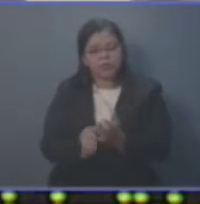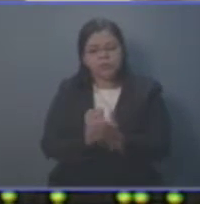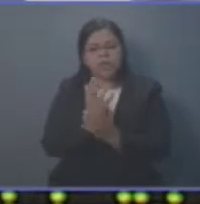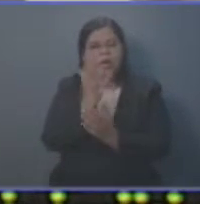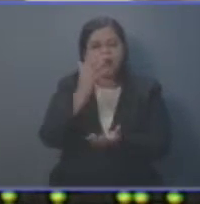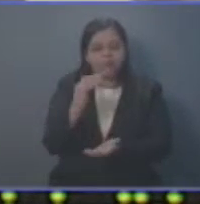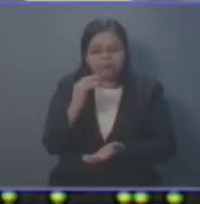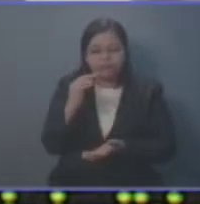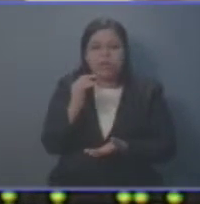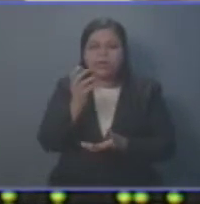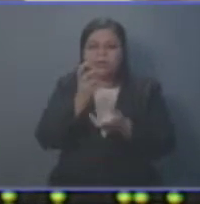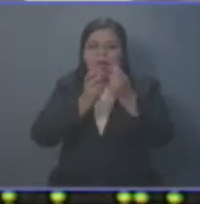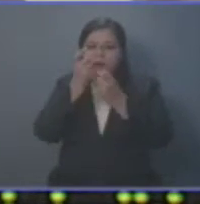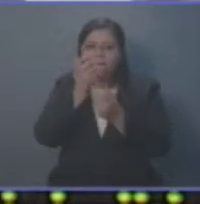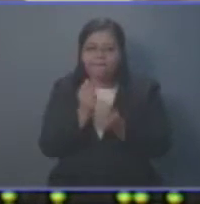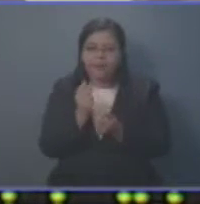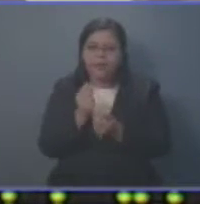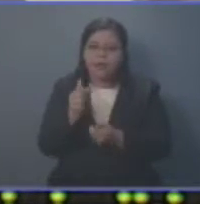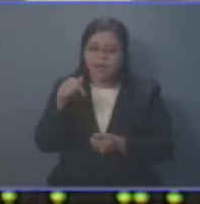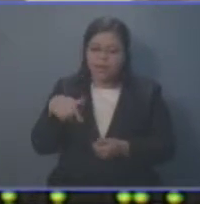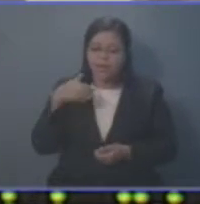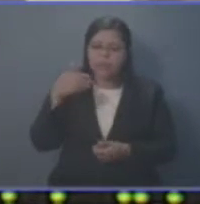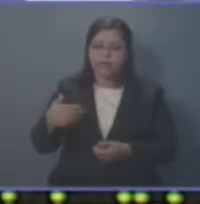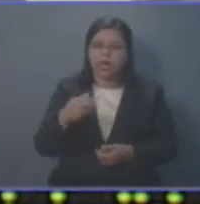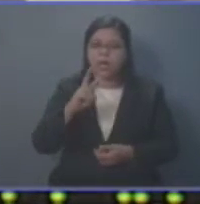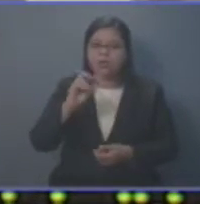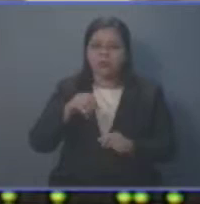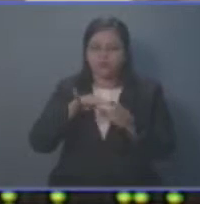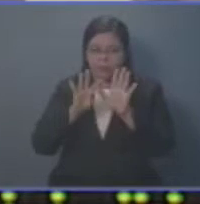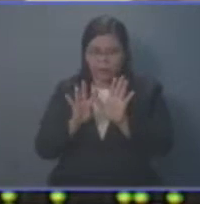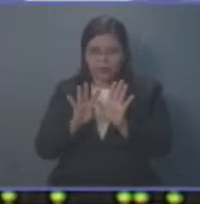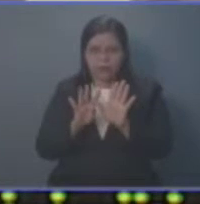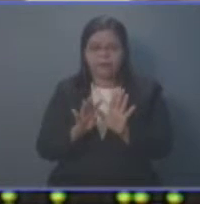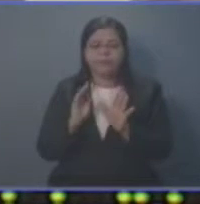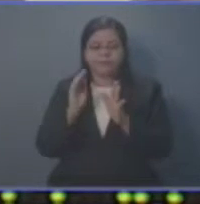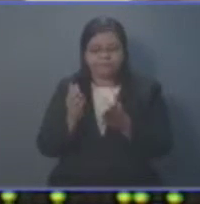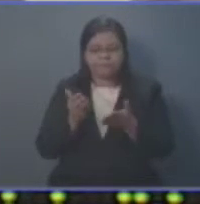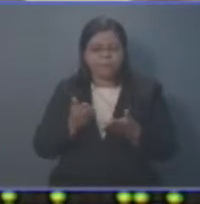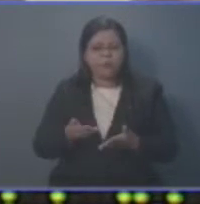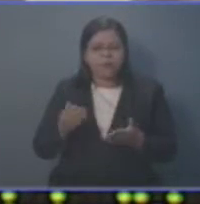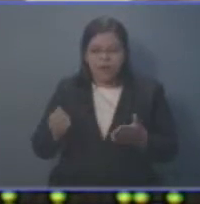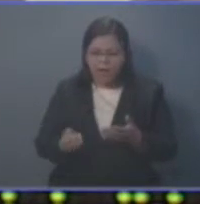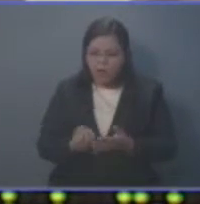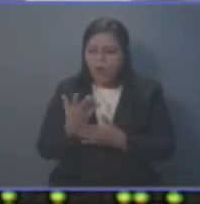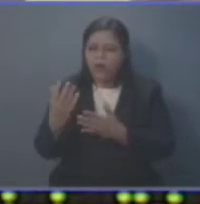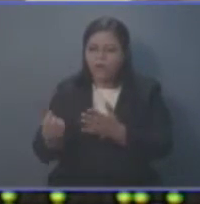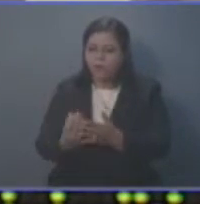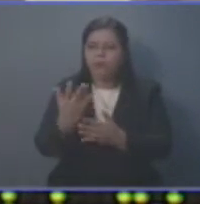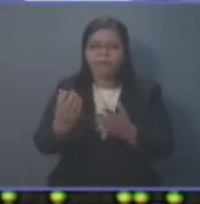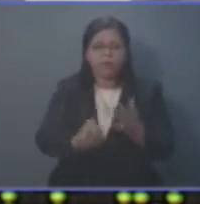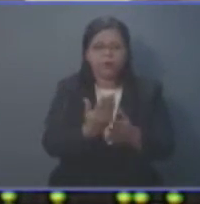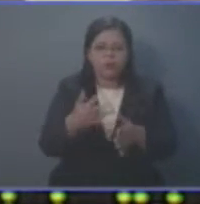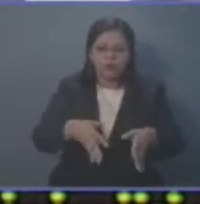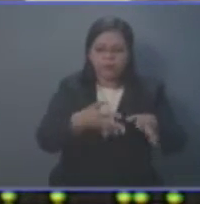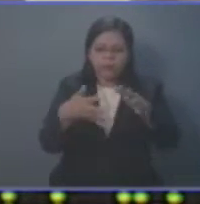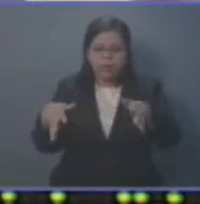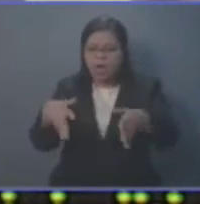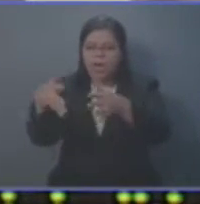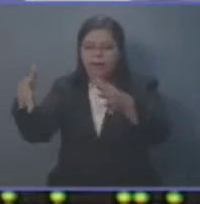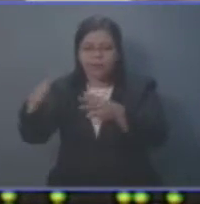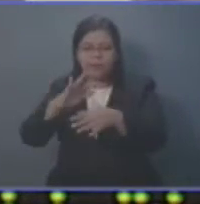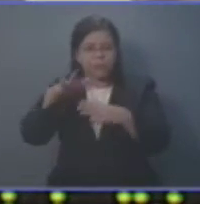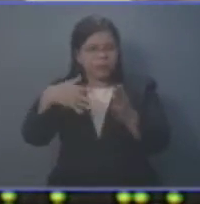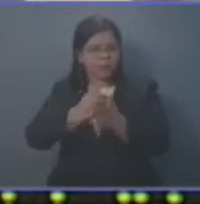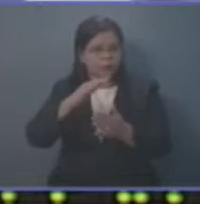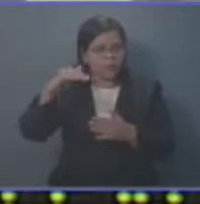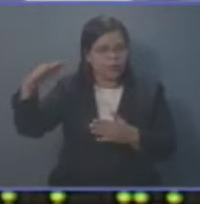viveristas durante el presente año 2019, que contribuyen a renovar el parque cafetalero a nivel nacional. Romanos